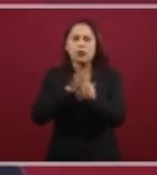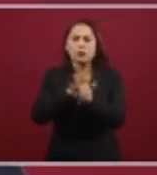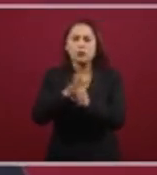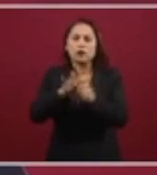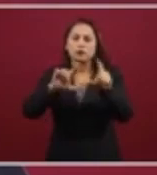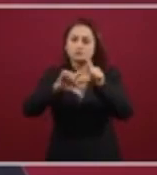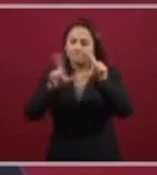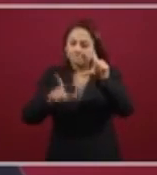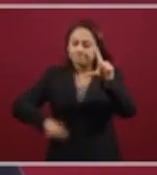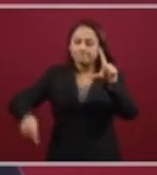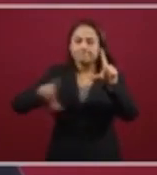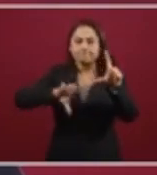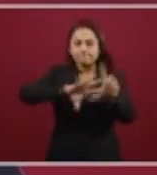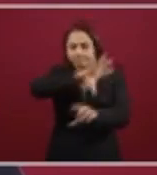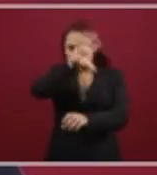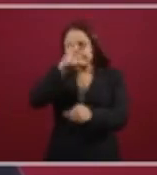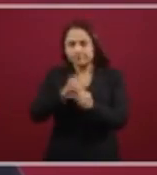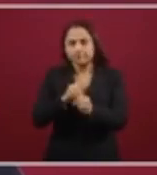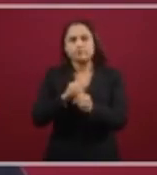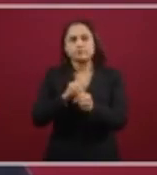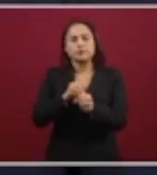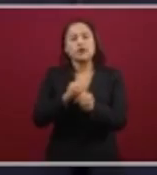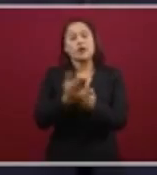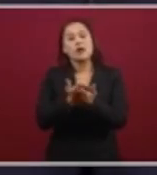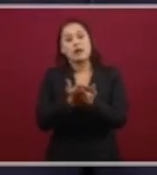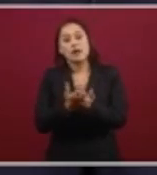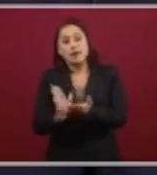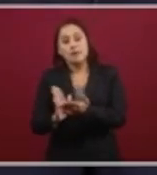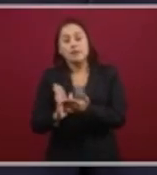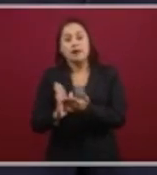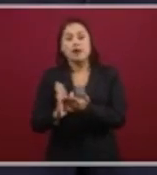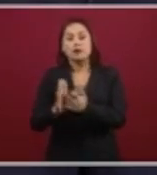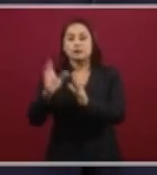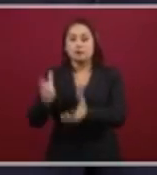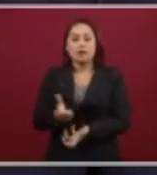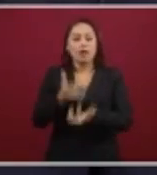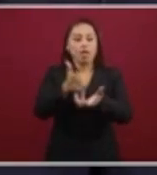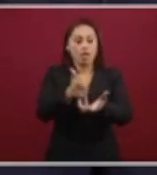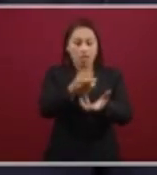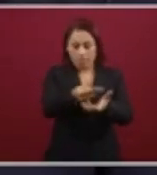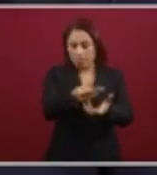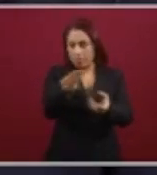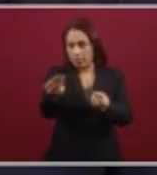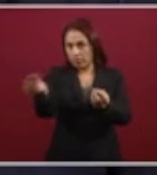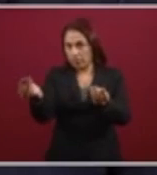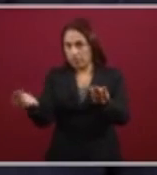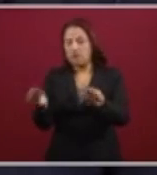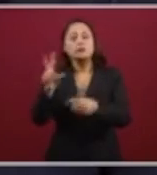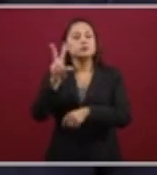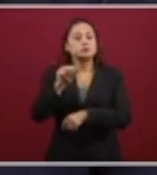intermediación y que no se